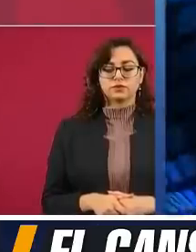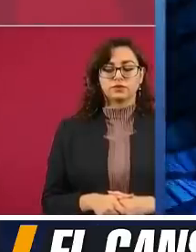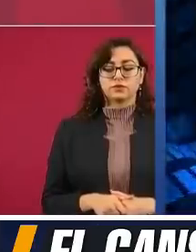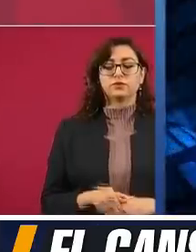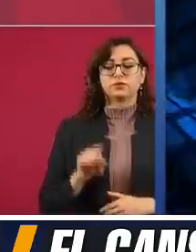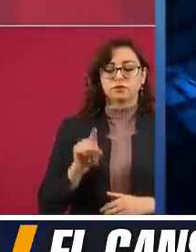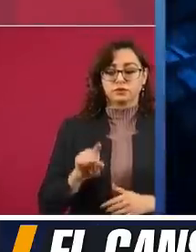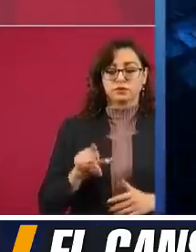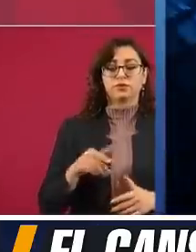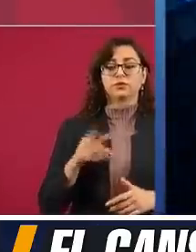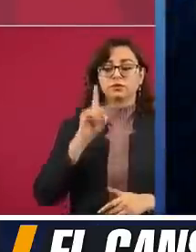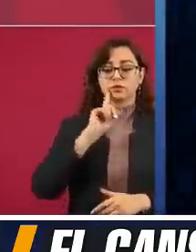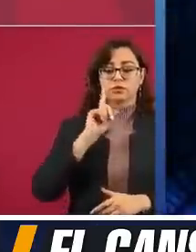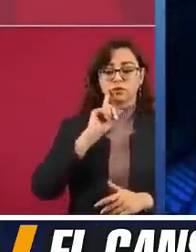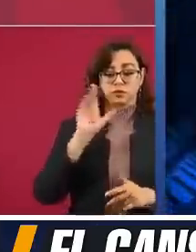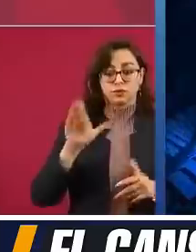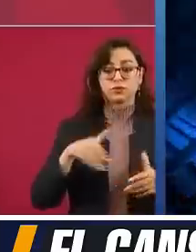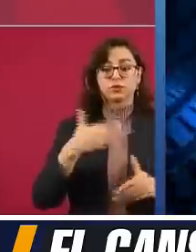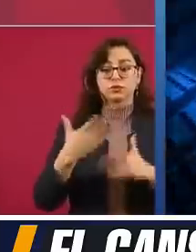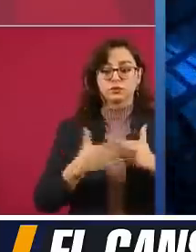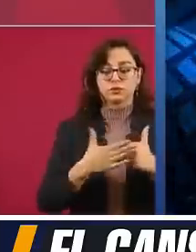va a estar